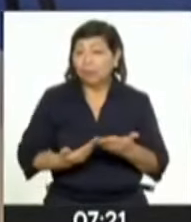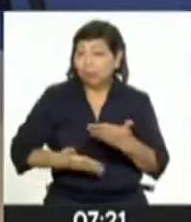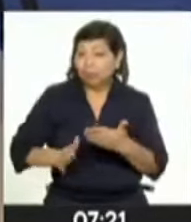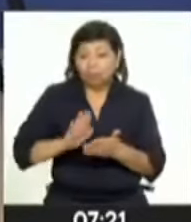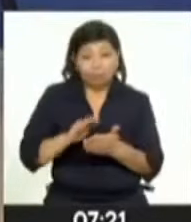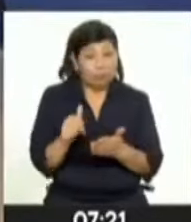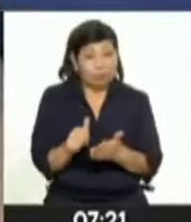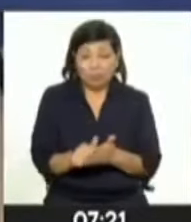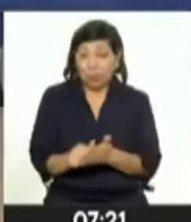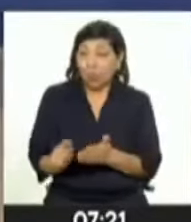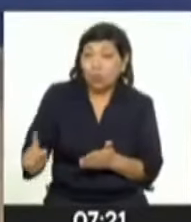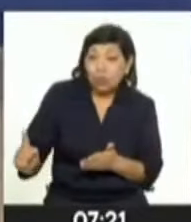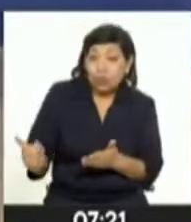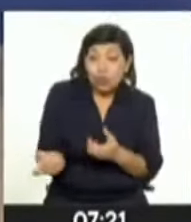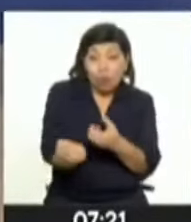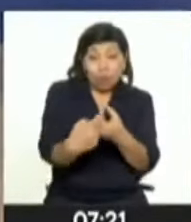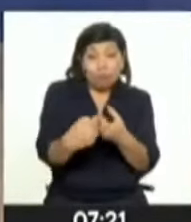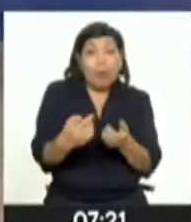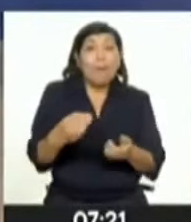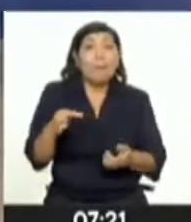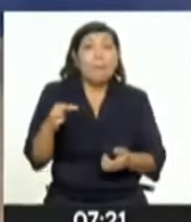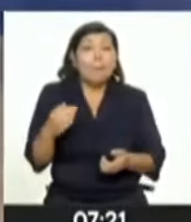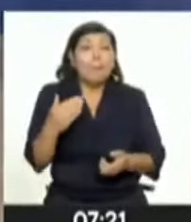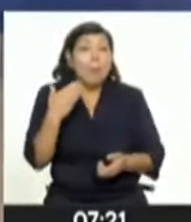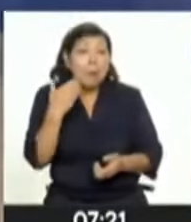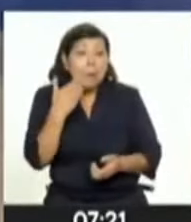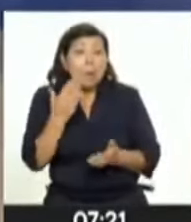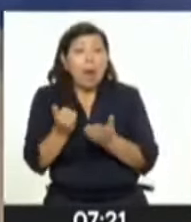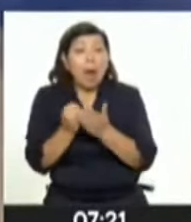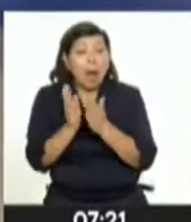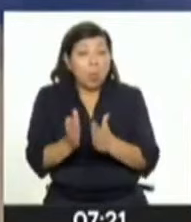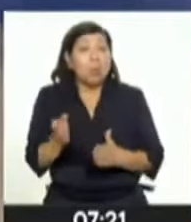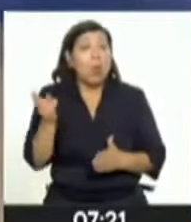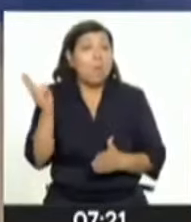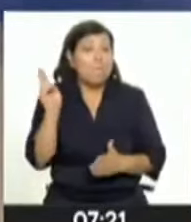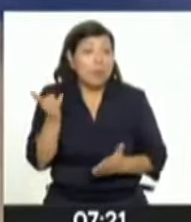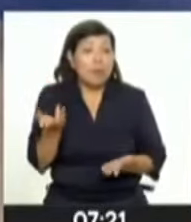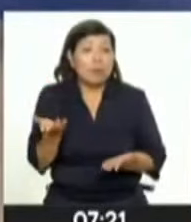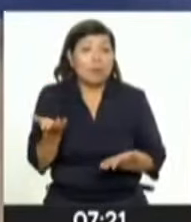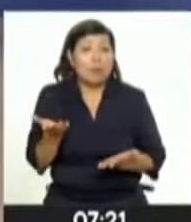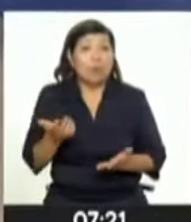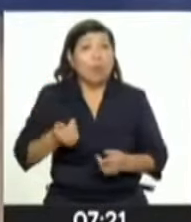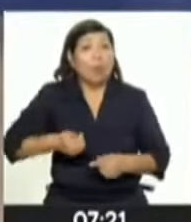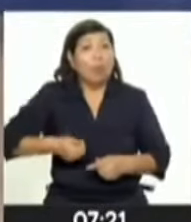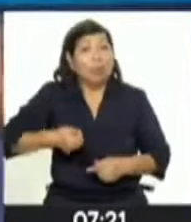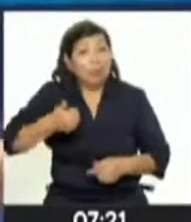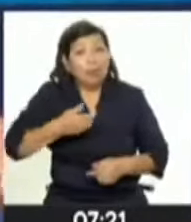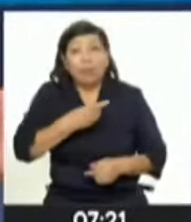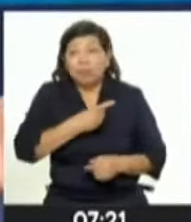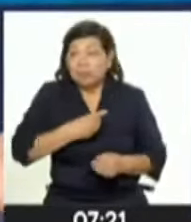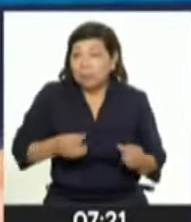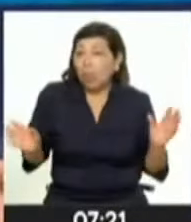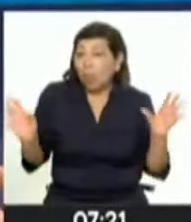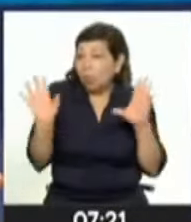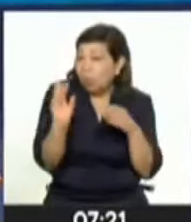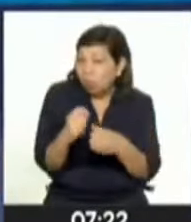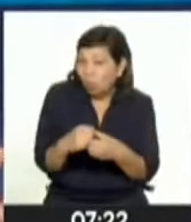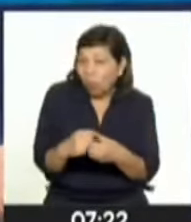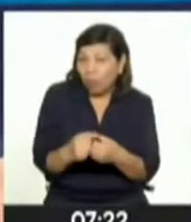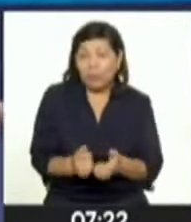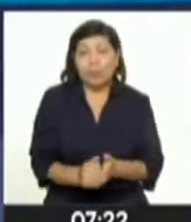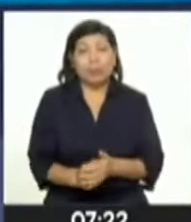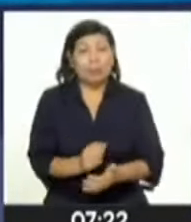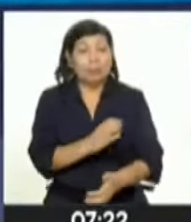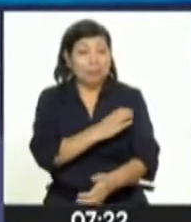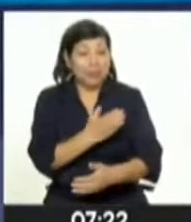involucrar absolutamente a todos, padres de familia, alumnos, docentes y autoridades. En ese sentido, en el Punche